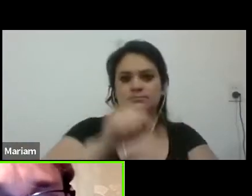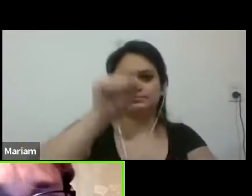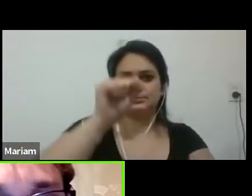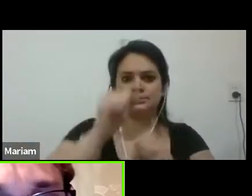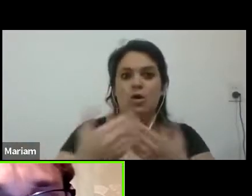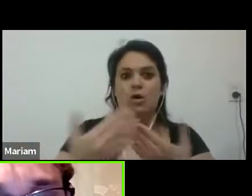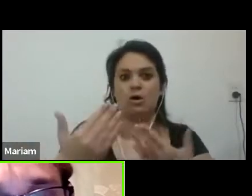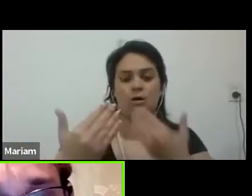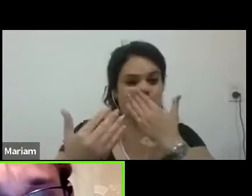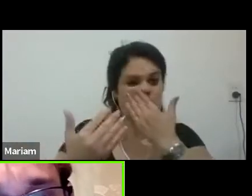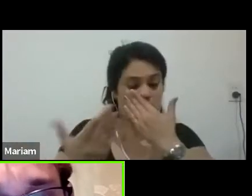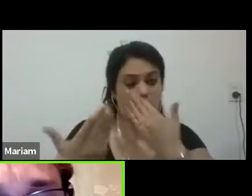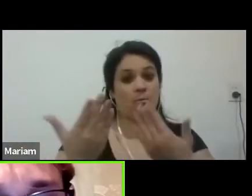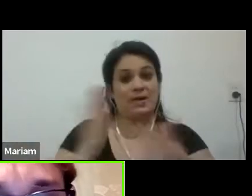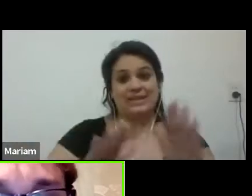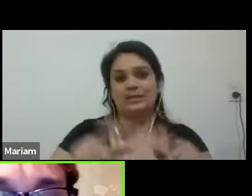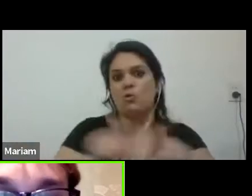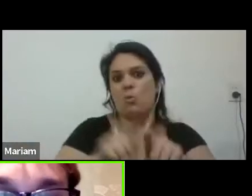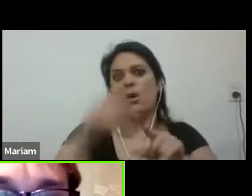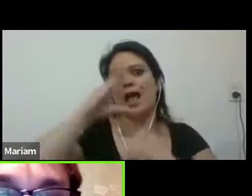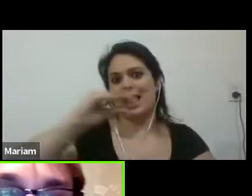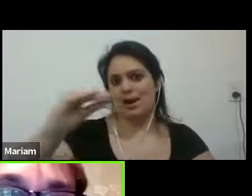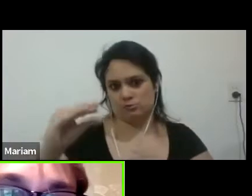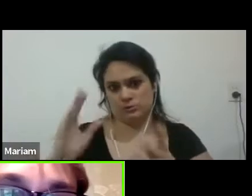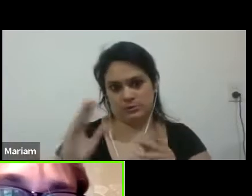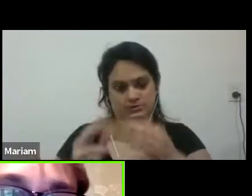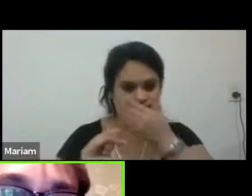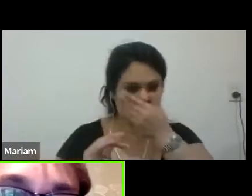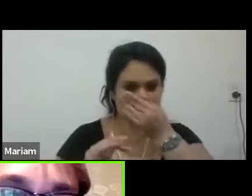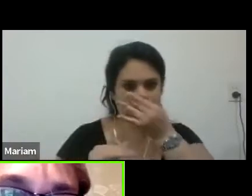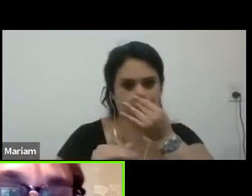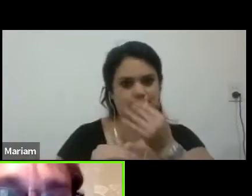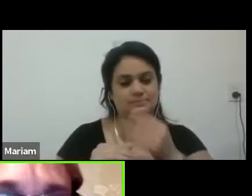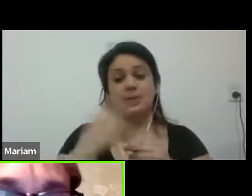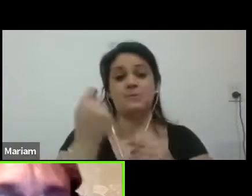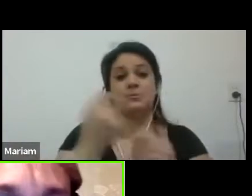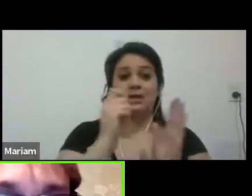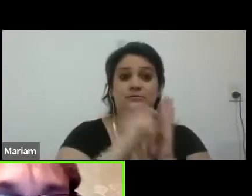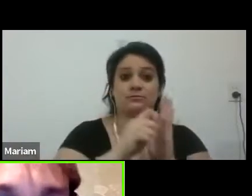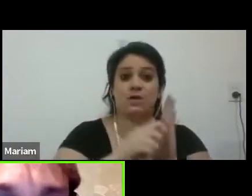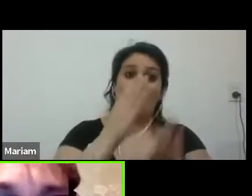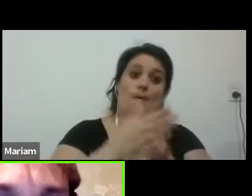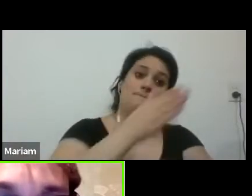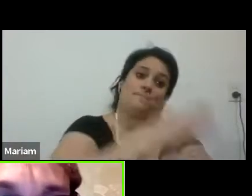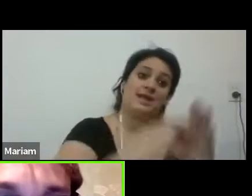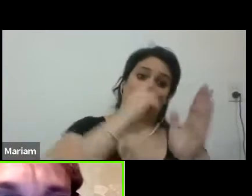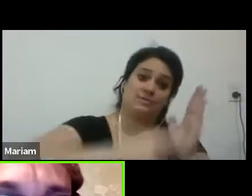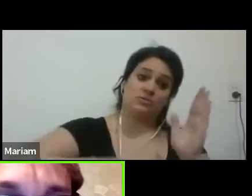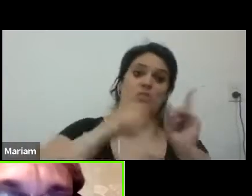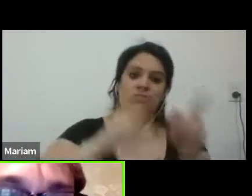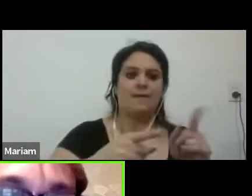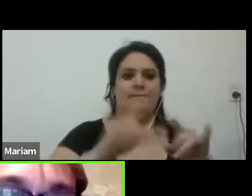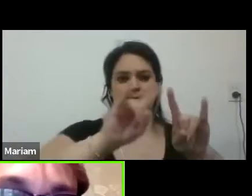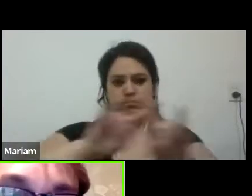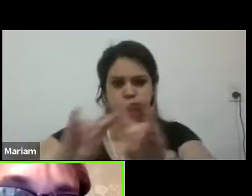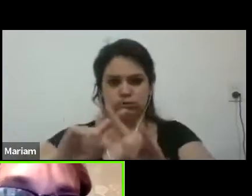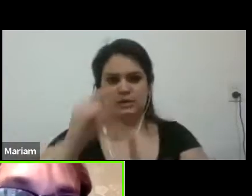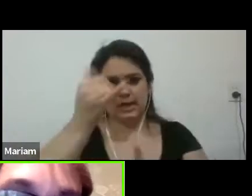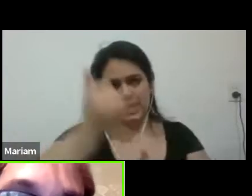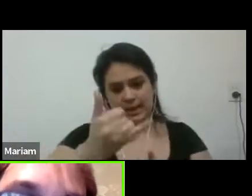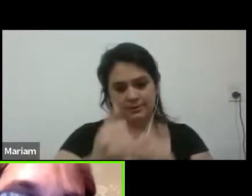el día de mañana que es lo importante que se llene un formulario de preinscripción que también va a estar habilitado porque